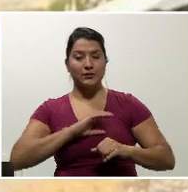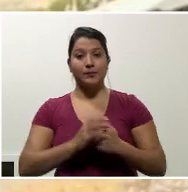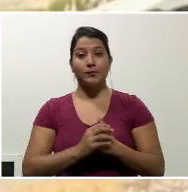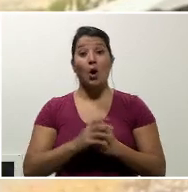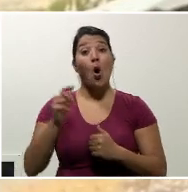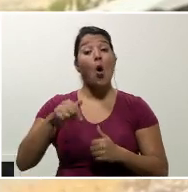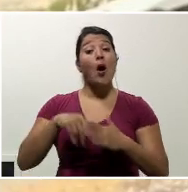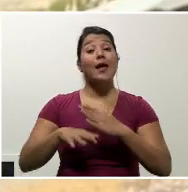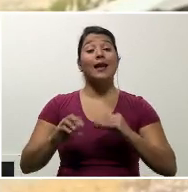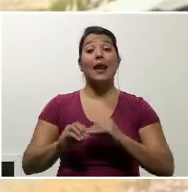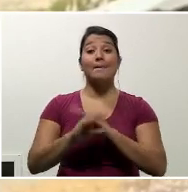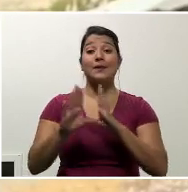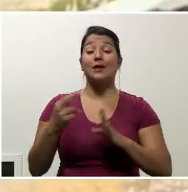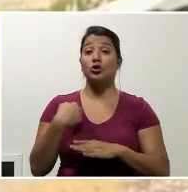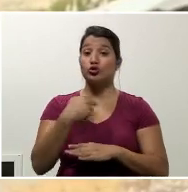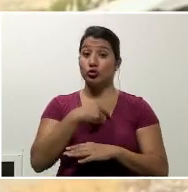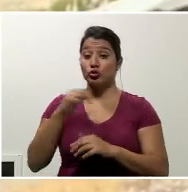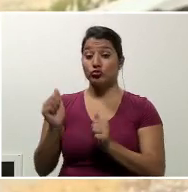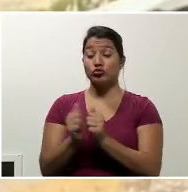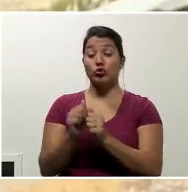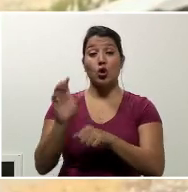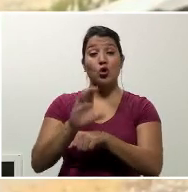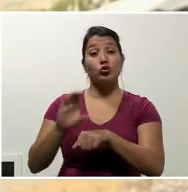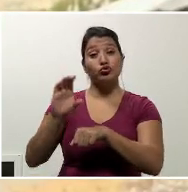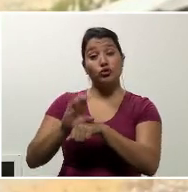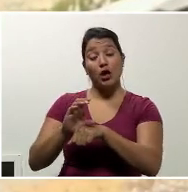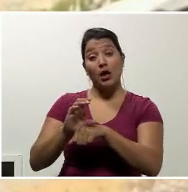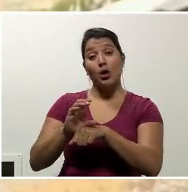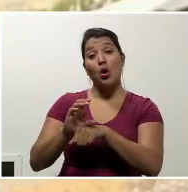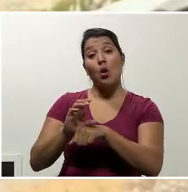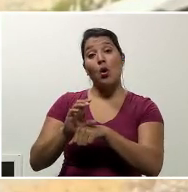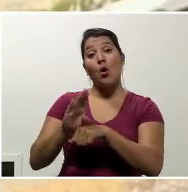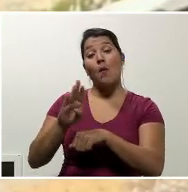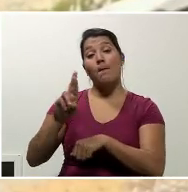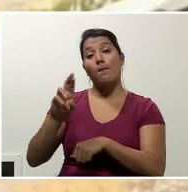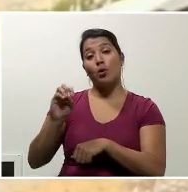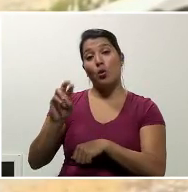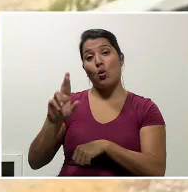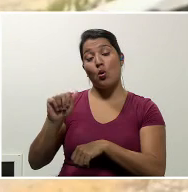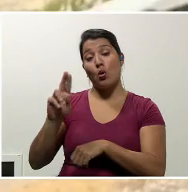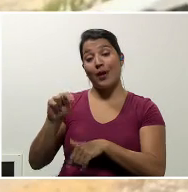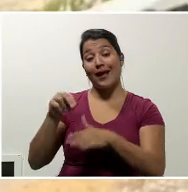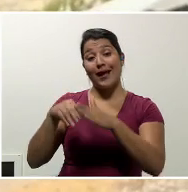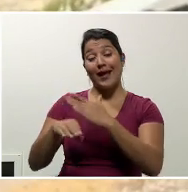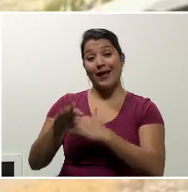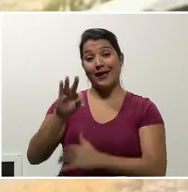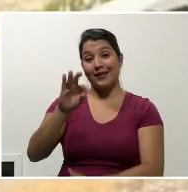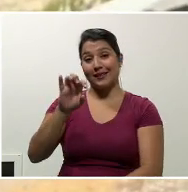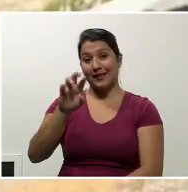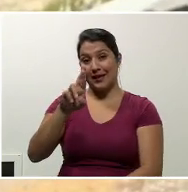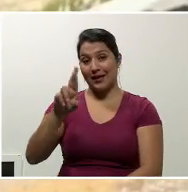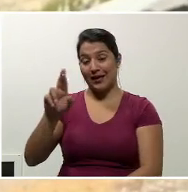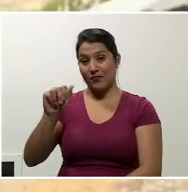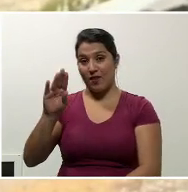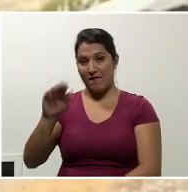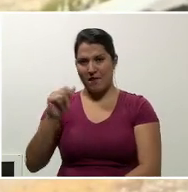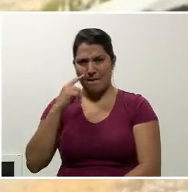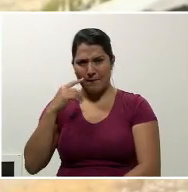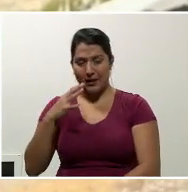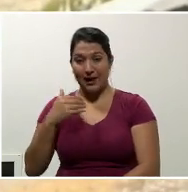la mañana estuvimos con el Consejo de Mayores Brorán en el territorio indígena de Térraba, llegando a